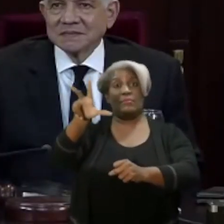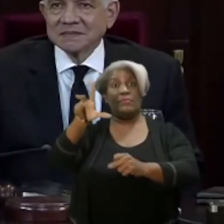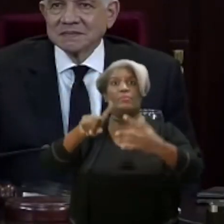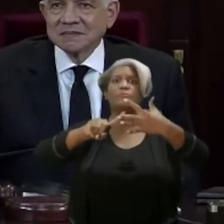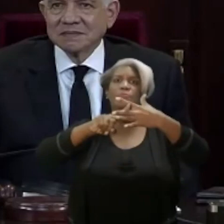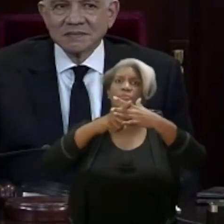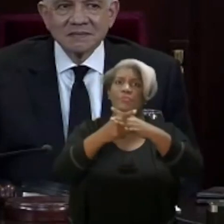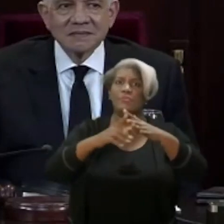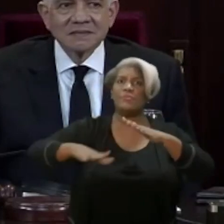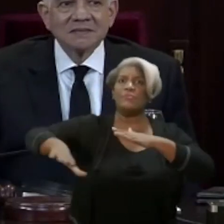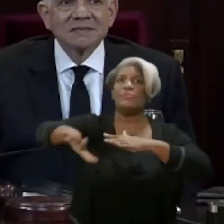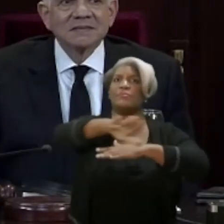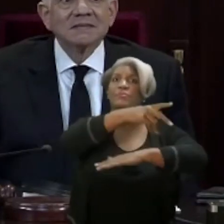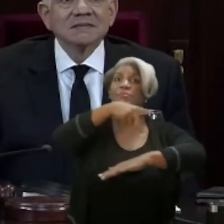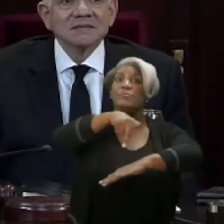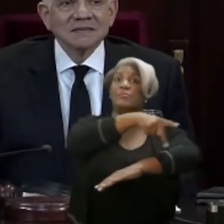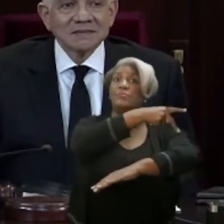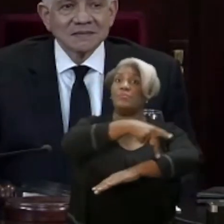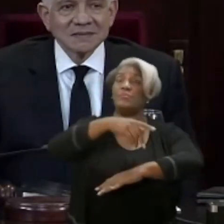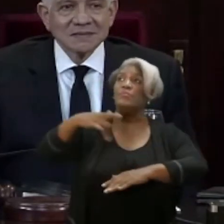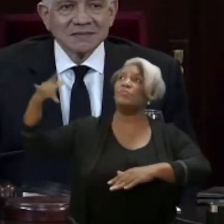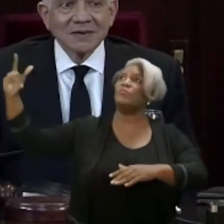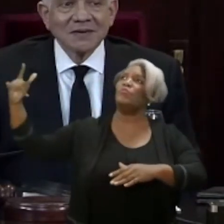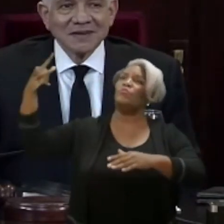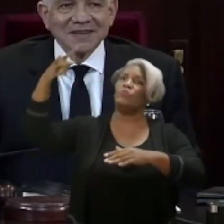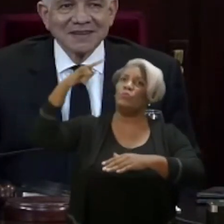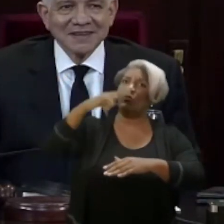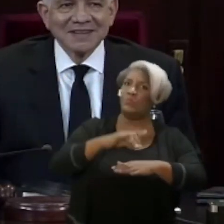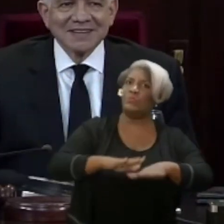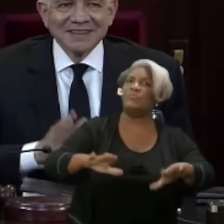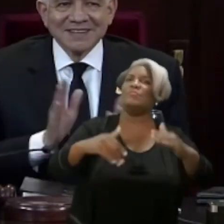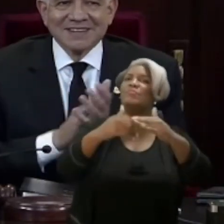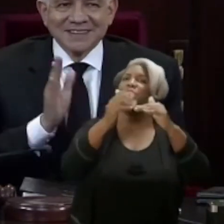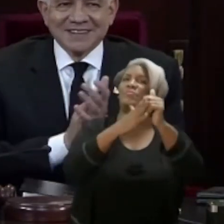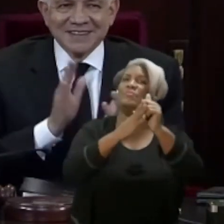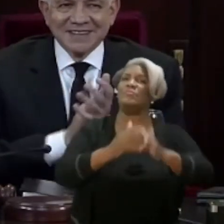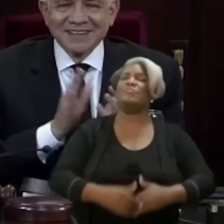será construido en la comunidad de Oviedo.